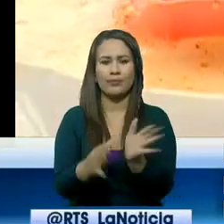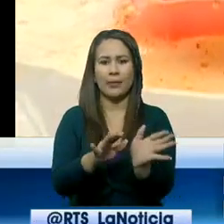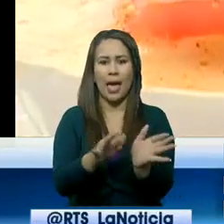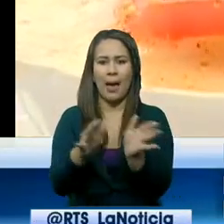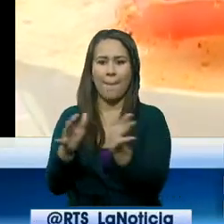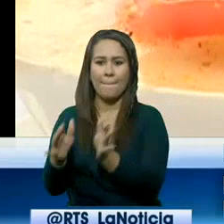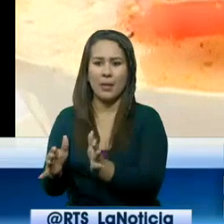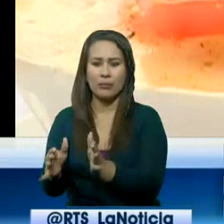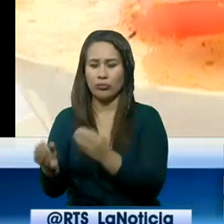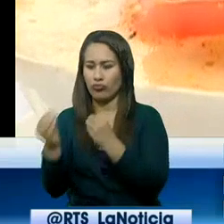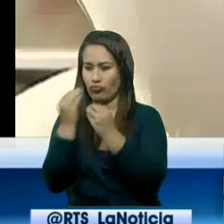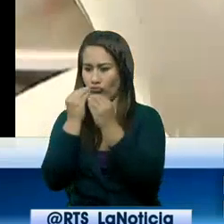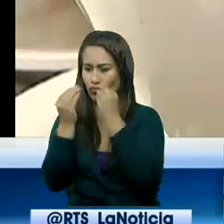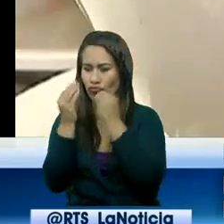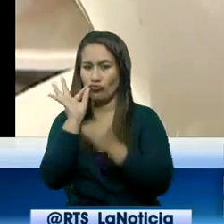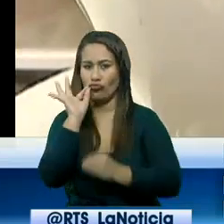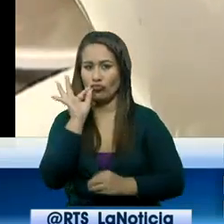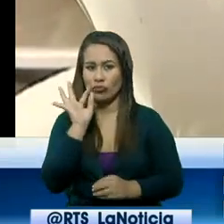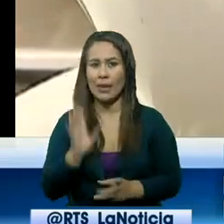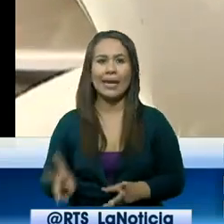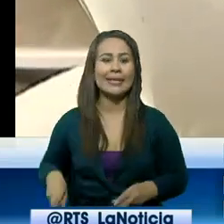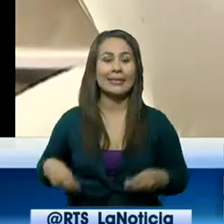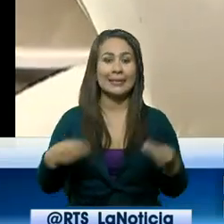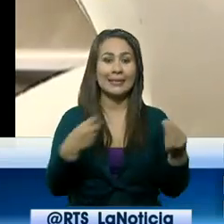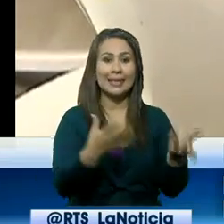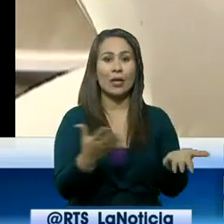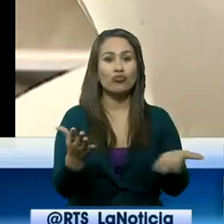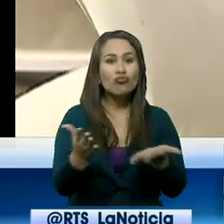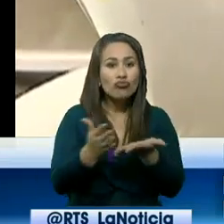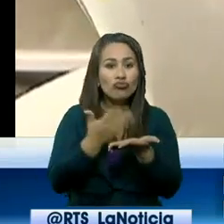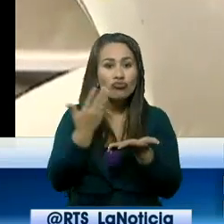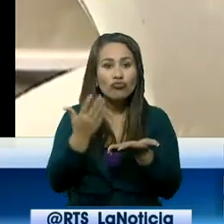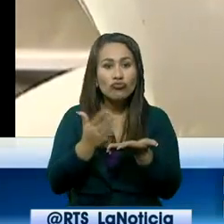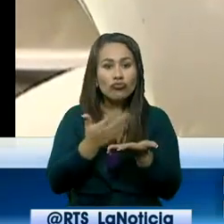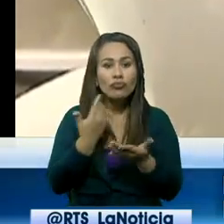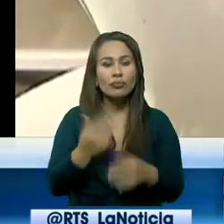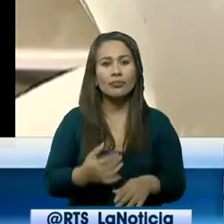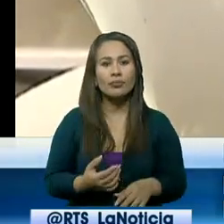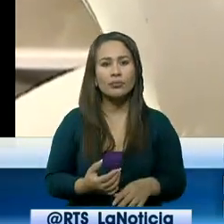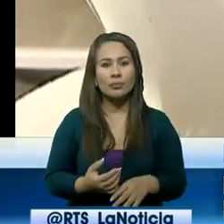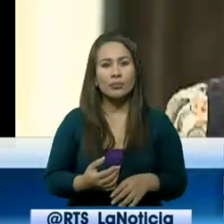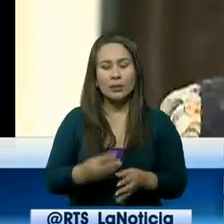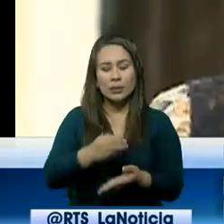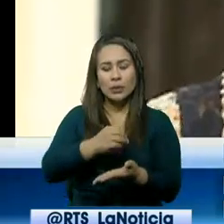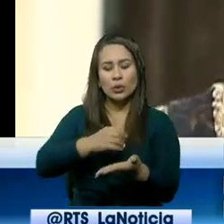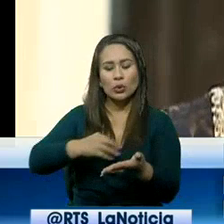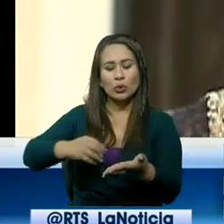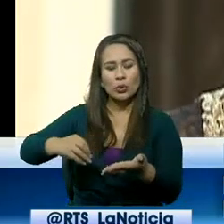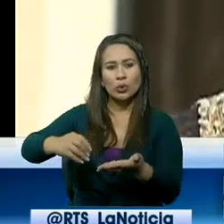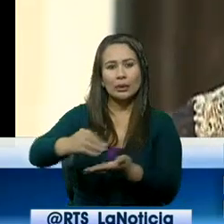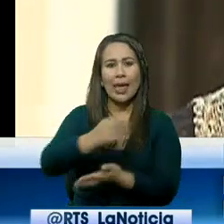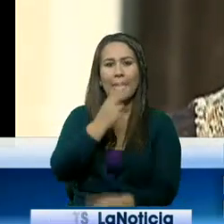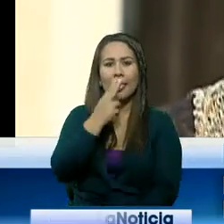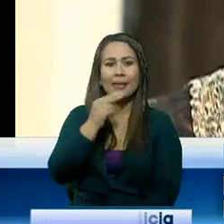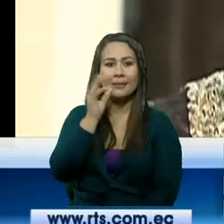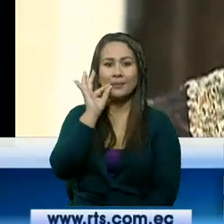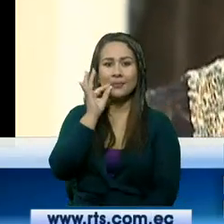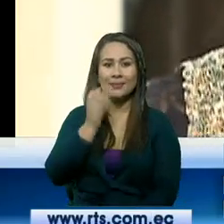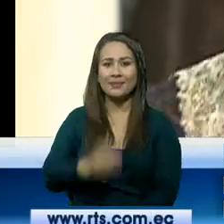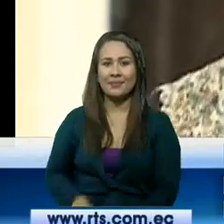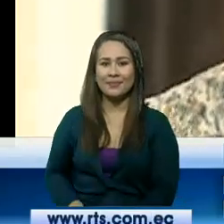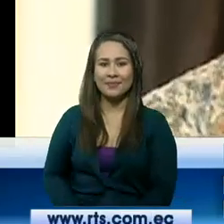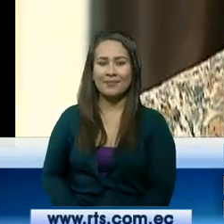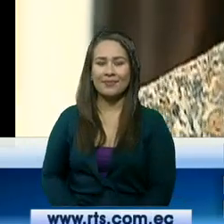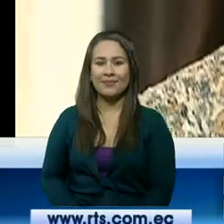el condimento y ahí se le pone el caldo. Ahí se le pone el manicito para que le dé el sabor. Eso es todo.